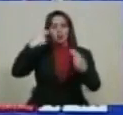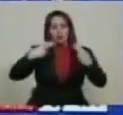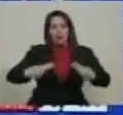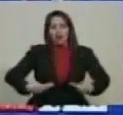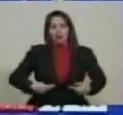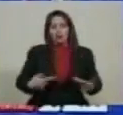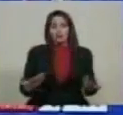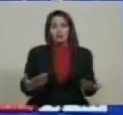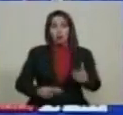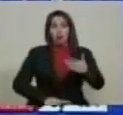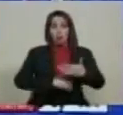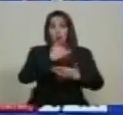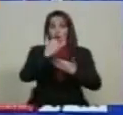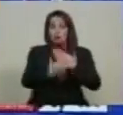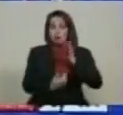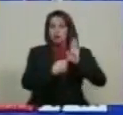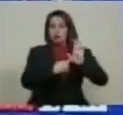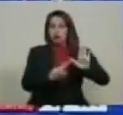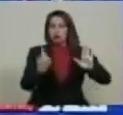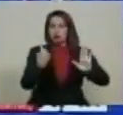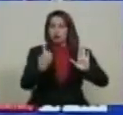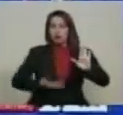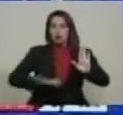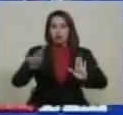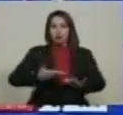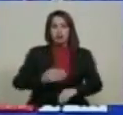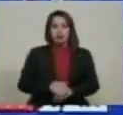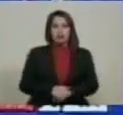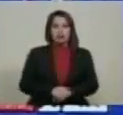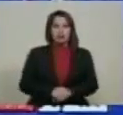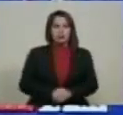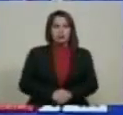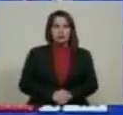que tenemos, uno de los proyectos priorizados.